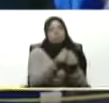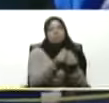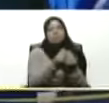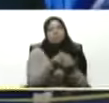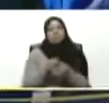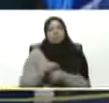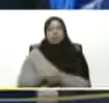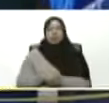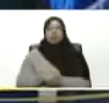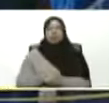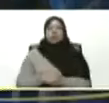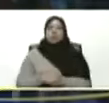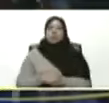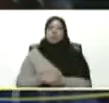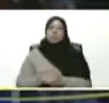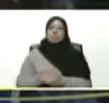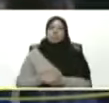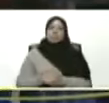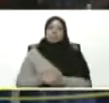encuentro.